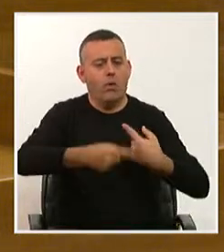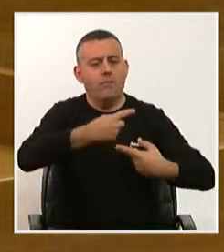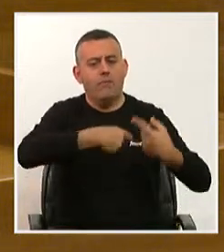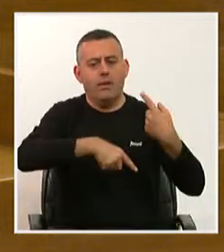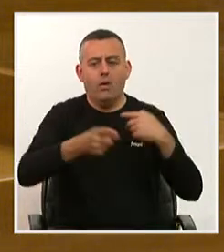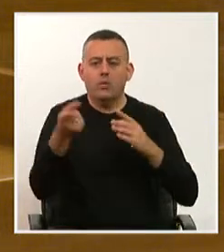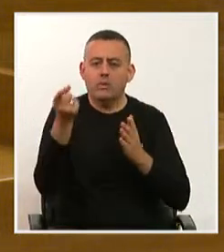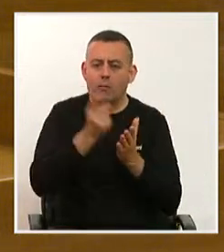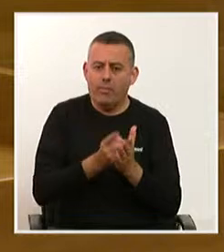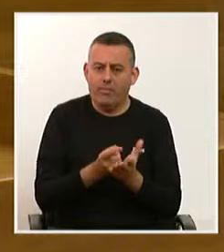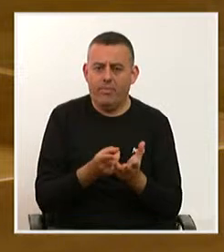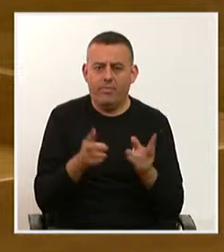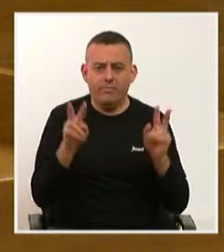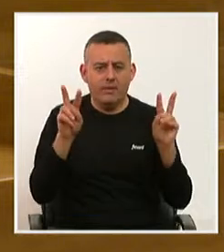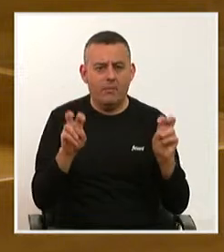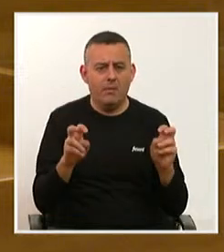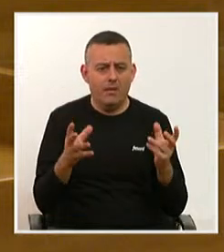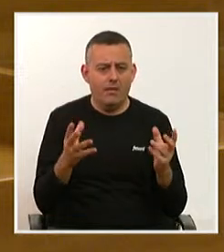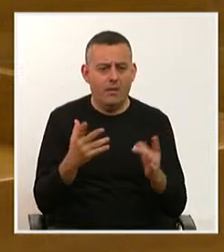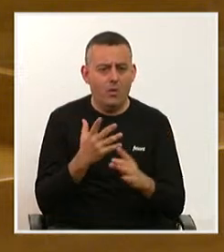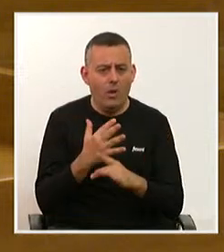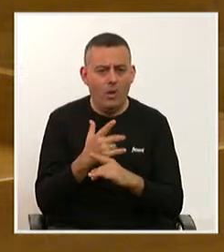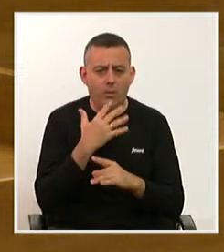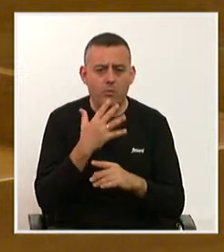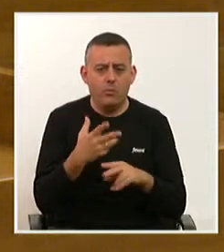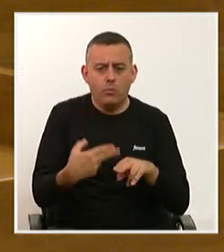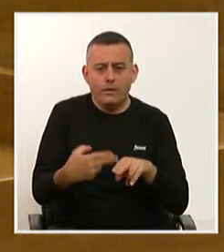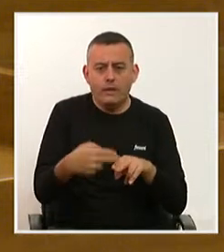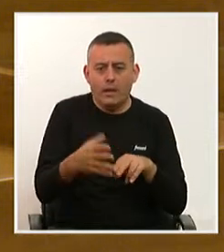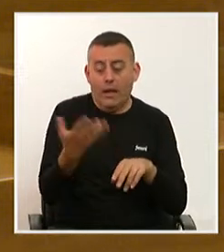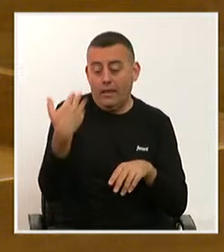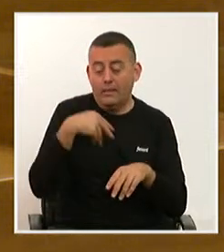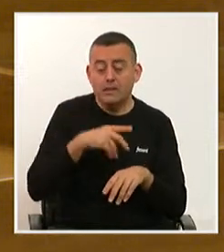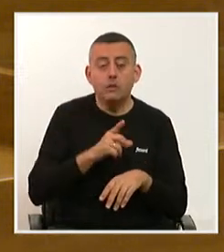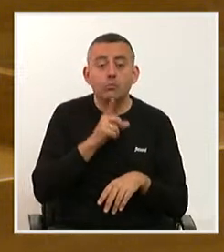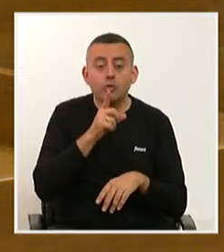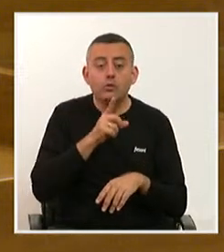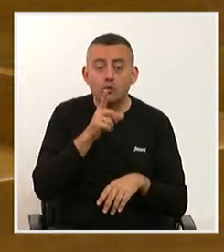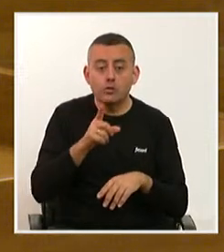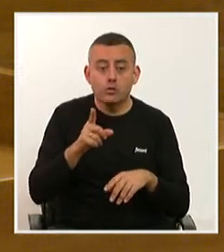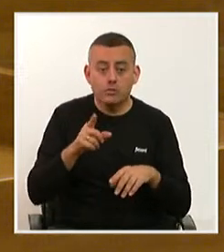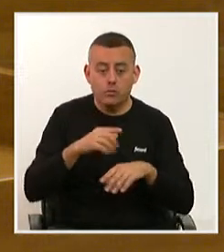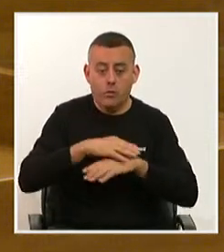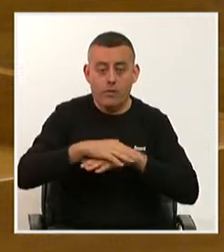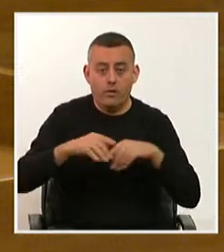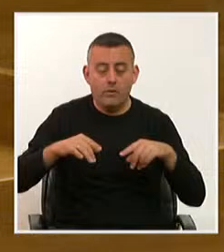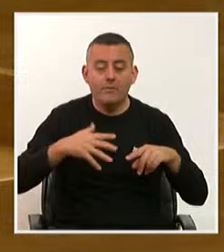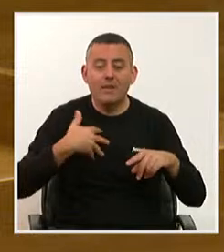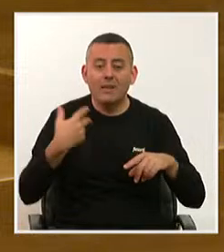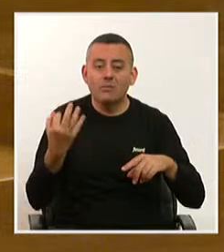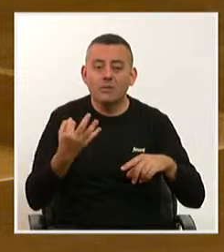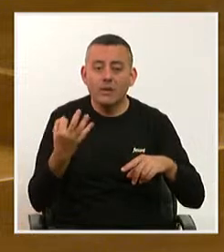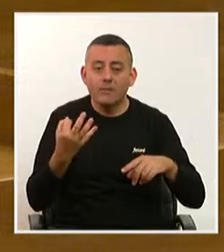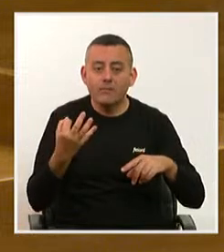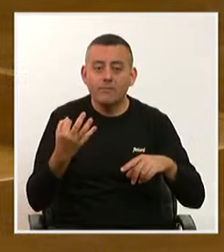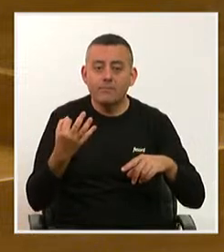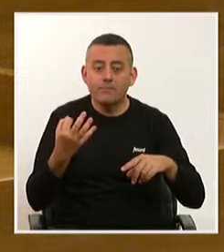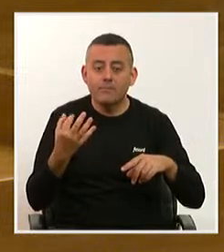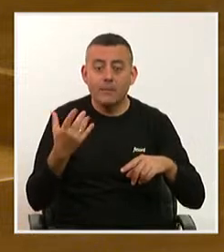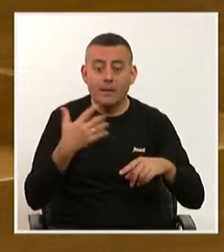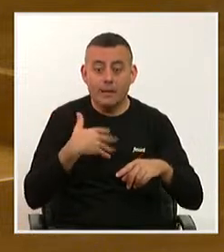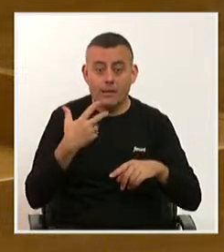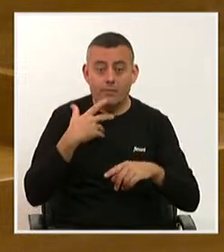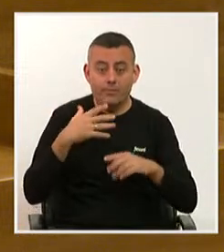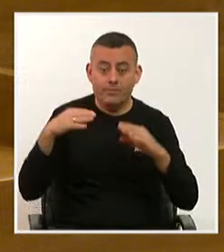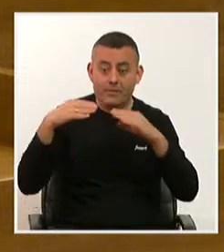política que lo que pretendía desde el consell del President puch era alejar las casas de apuestas de nuestros barrios Tan sencillo como eso